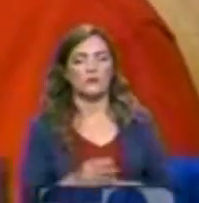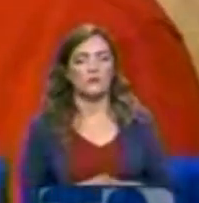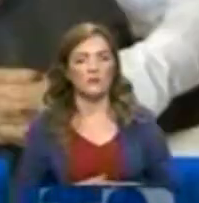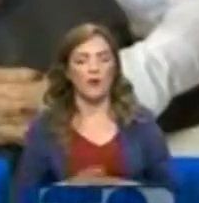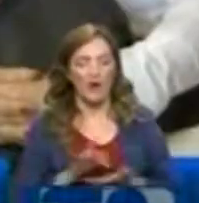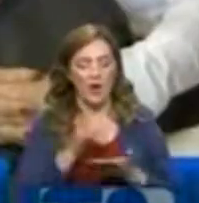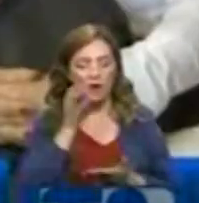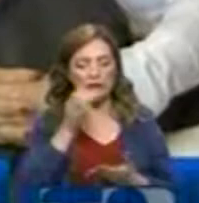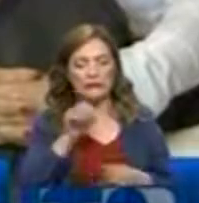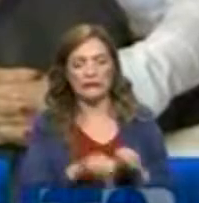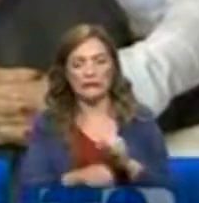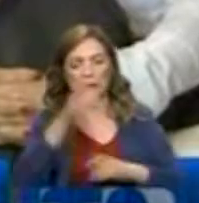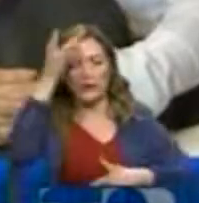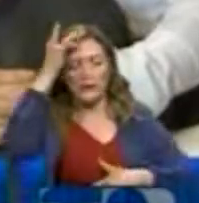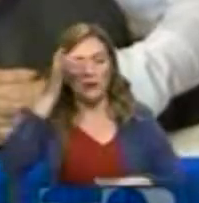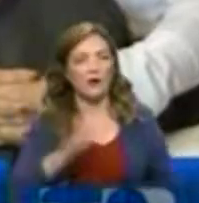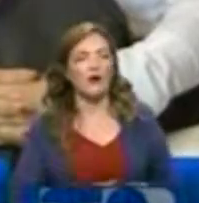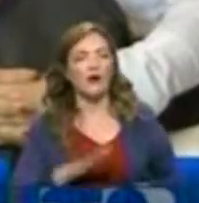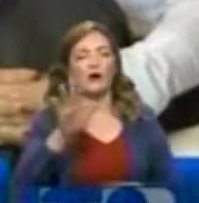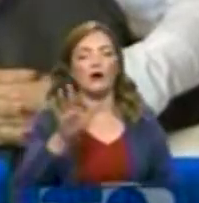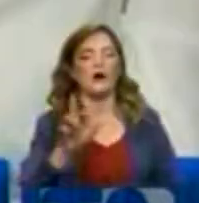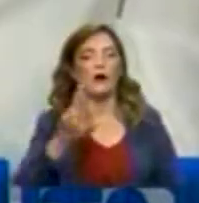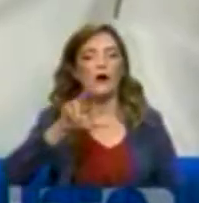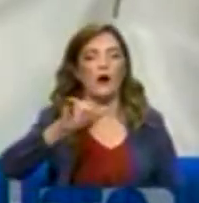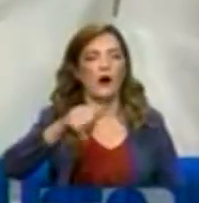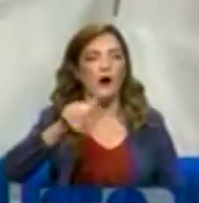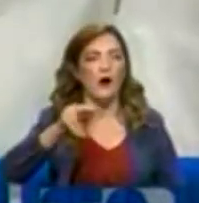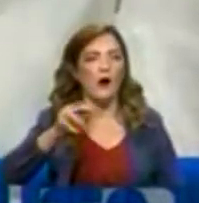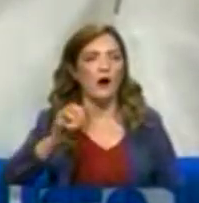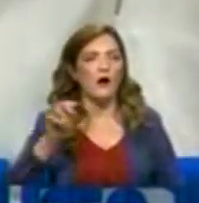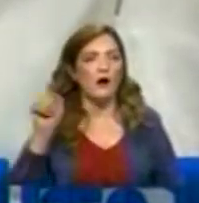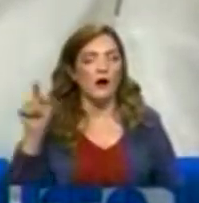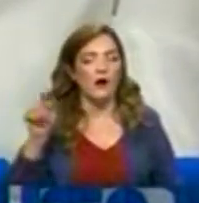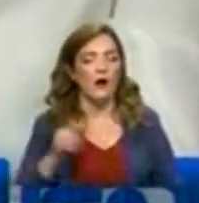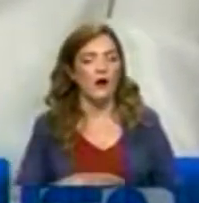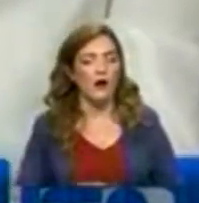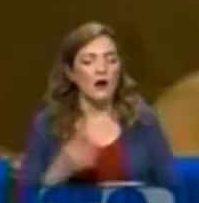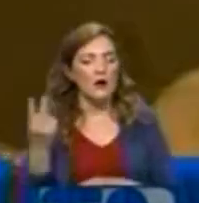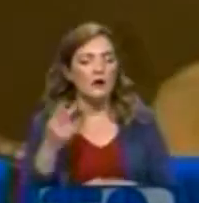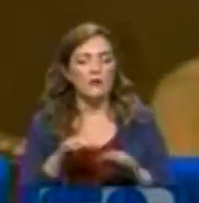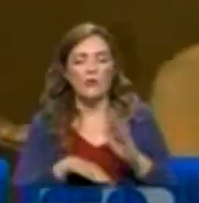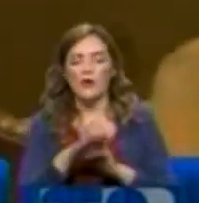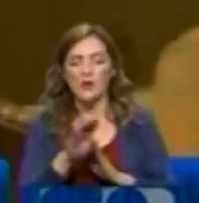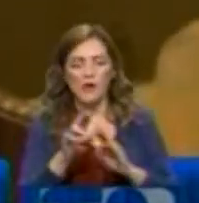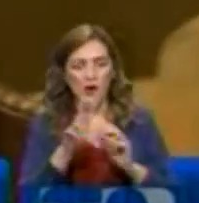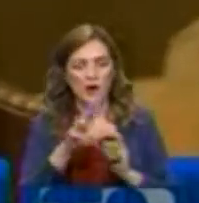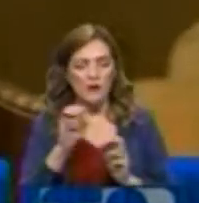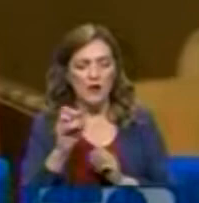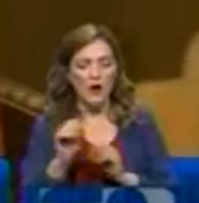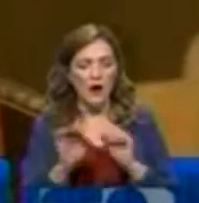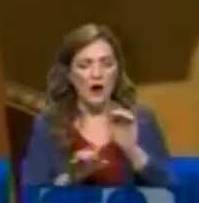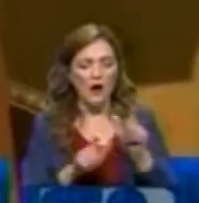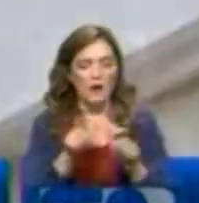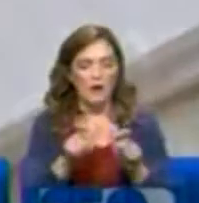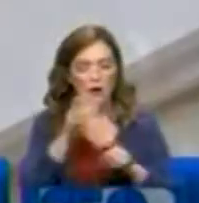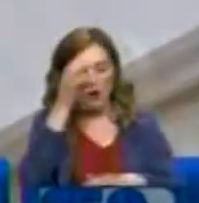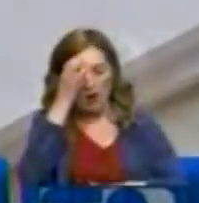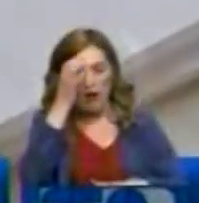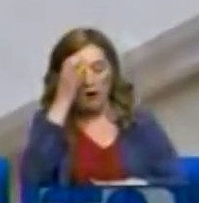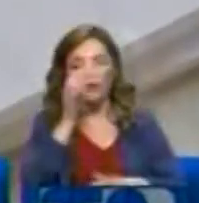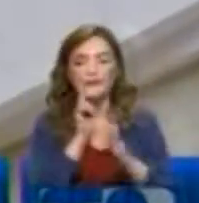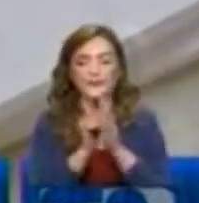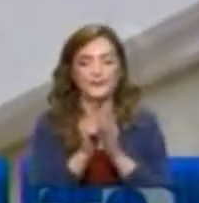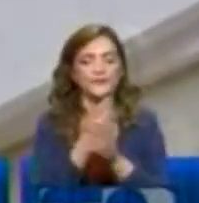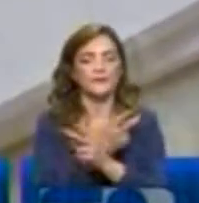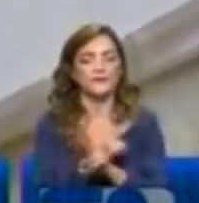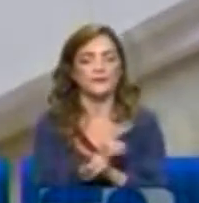verdad. Se trata de Trajano, Javier y Lucía, que forman parte de un grupo de más de 300 pacientes que ganaron una medida cautelar en